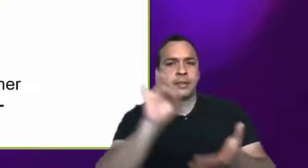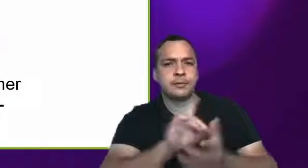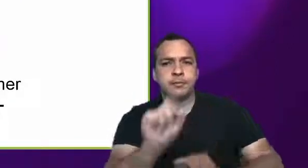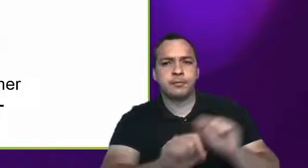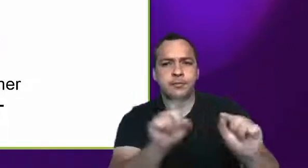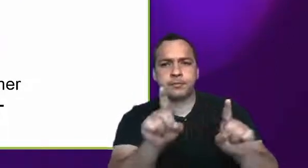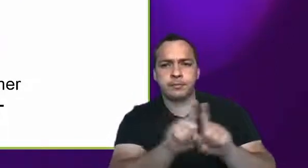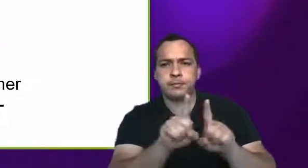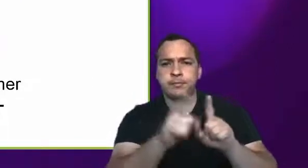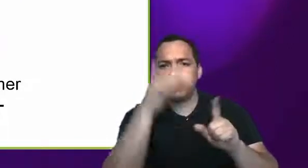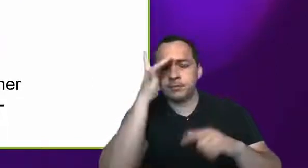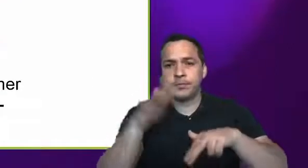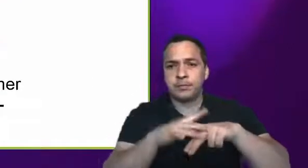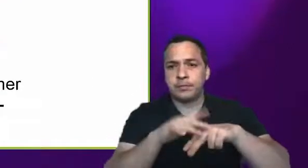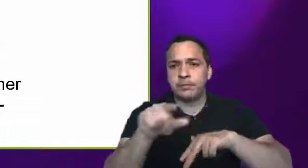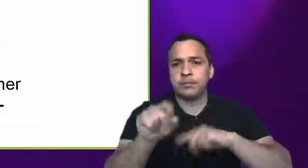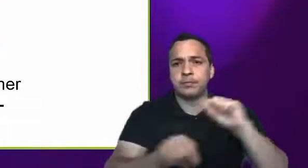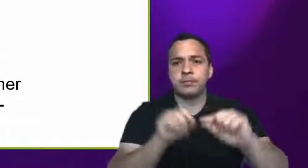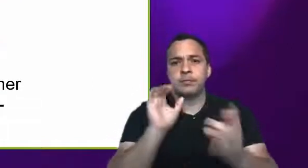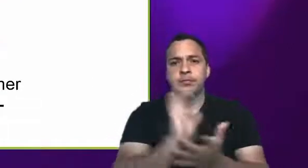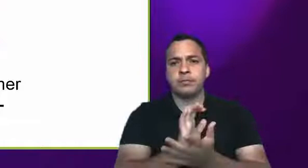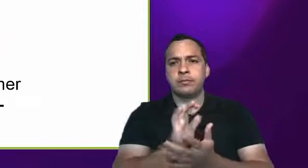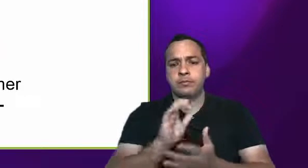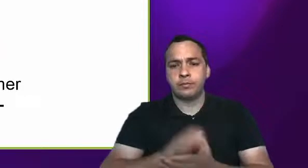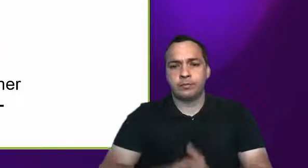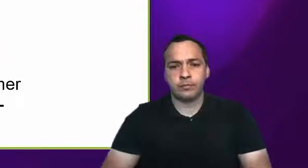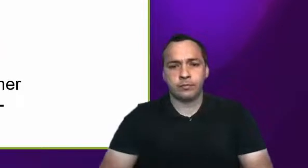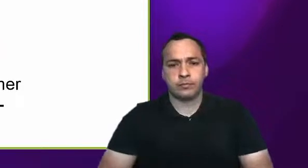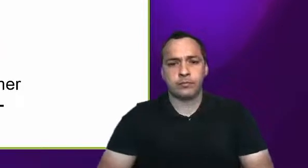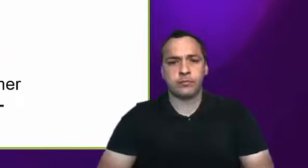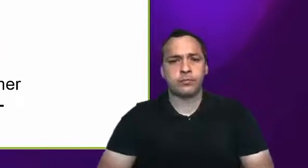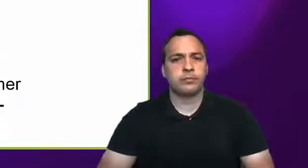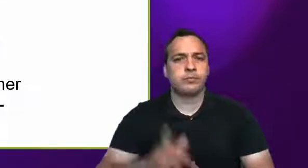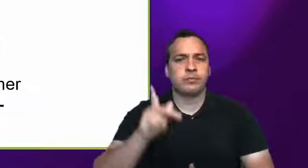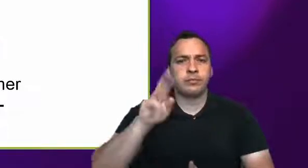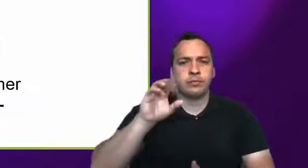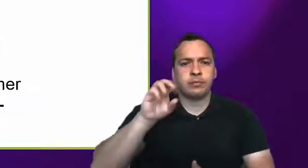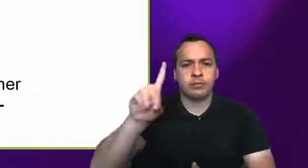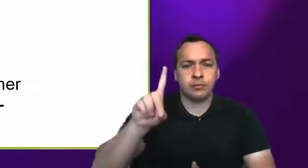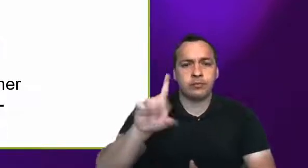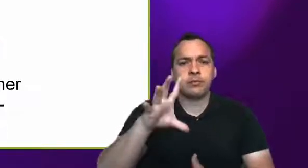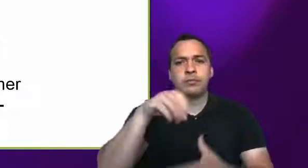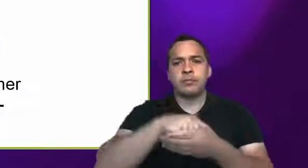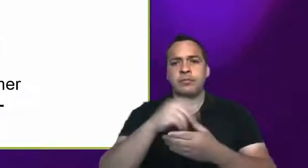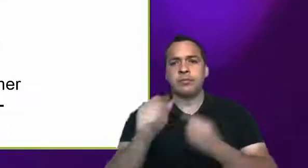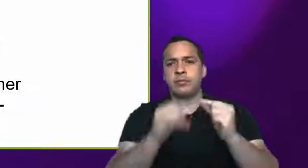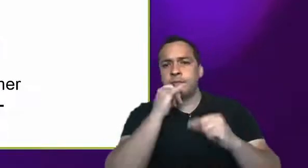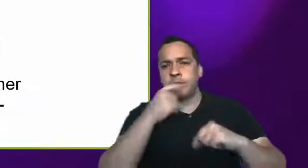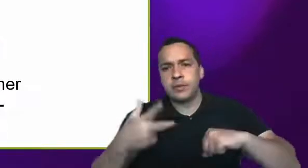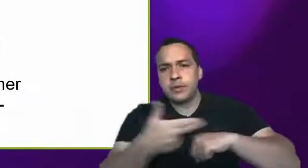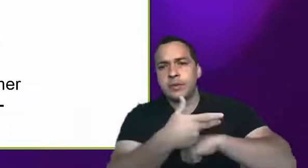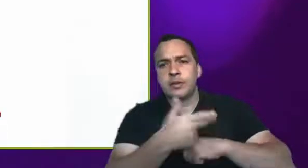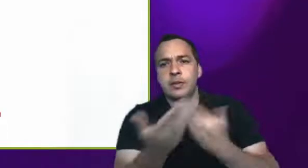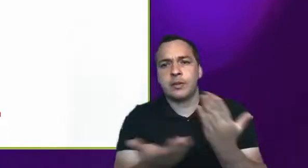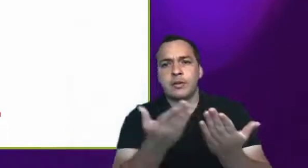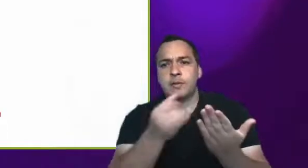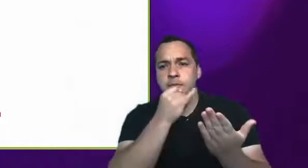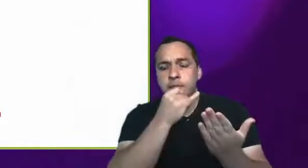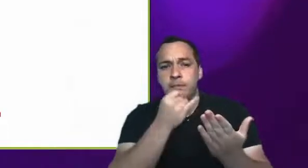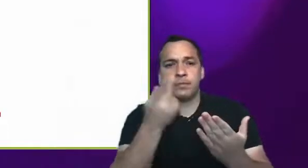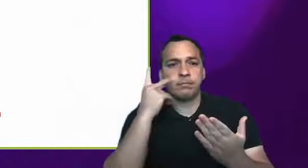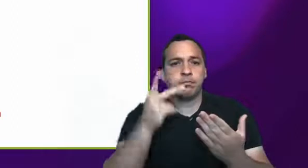protocolo que fueron sometidos a terapia de tipo médico podían en realidad beneficiarse también de un trasplante de